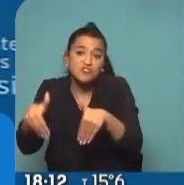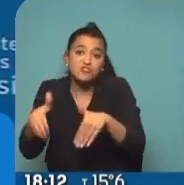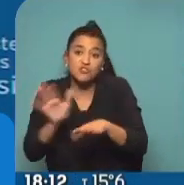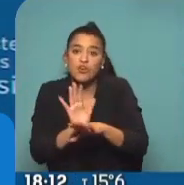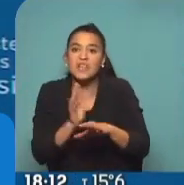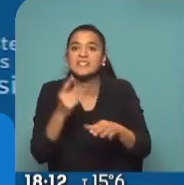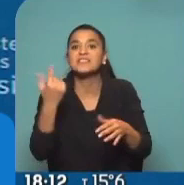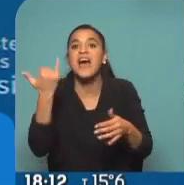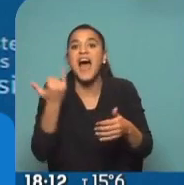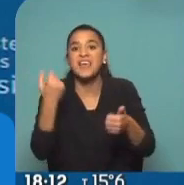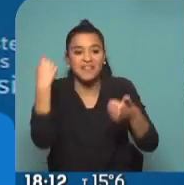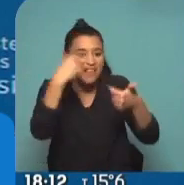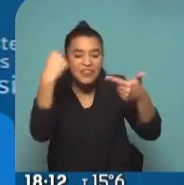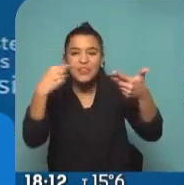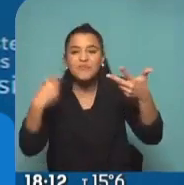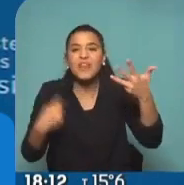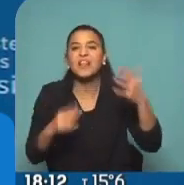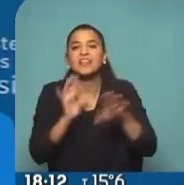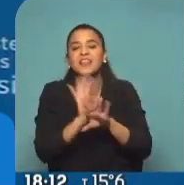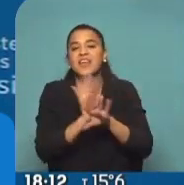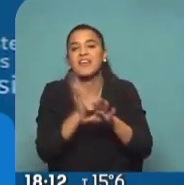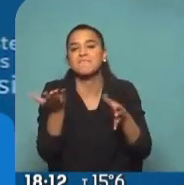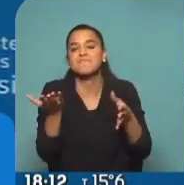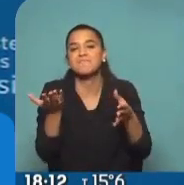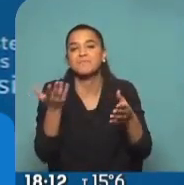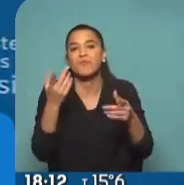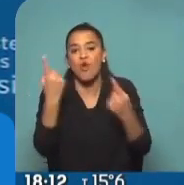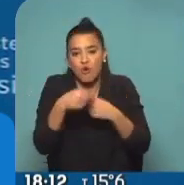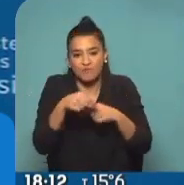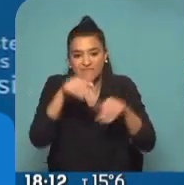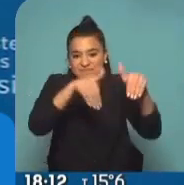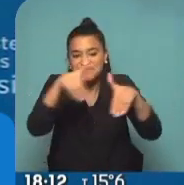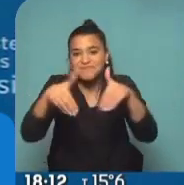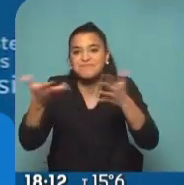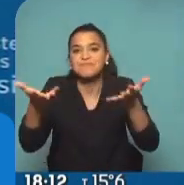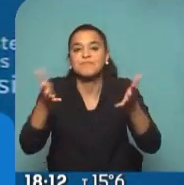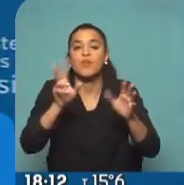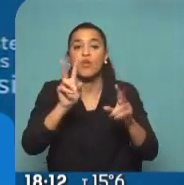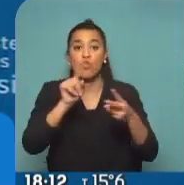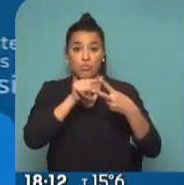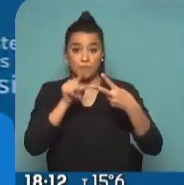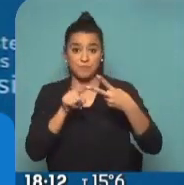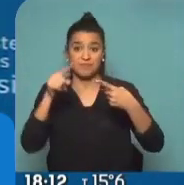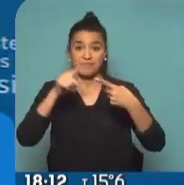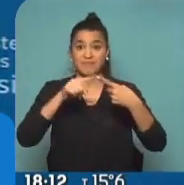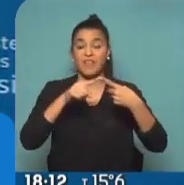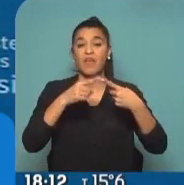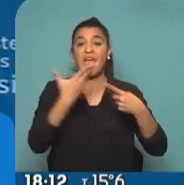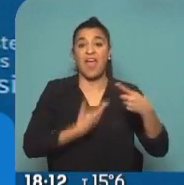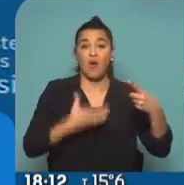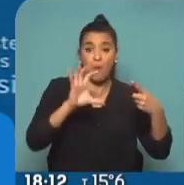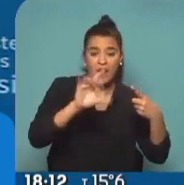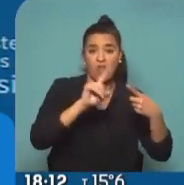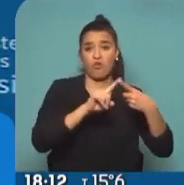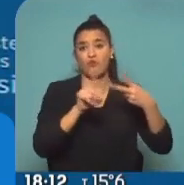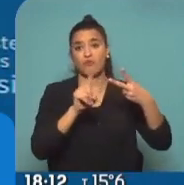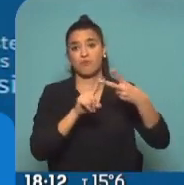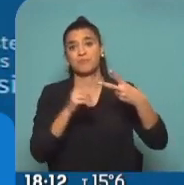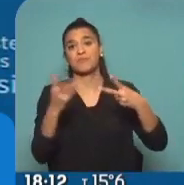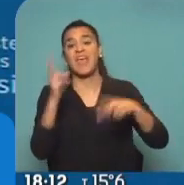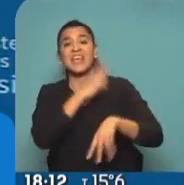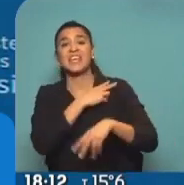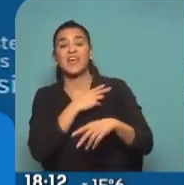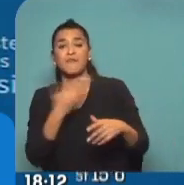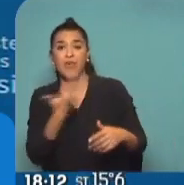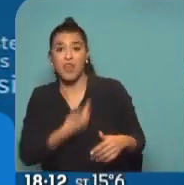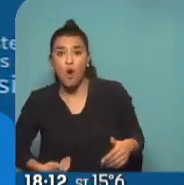además distintos niveles de complejidad. En dos de ellos hay elecciones a gobernador y a jefe de